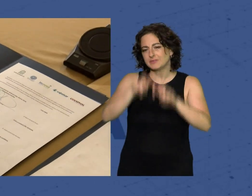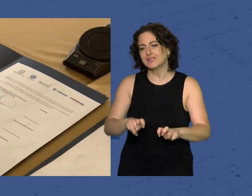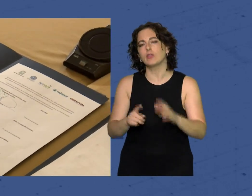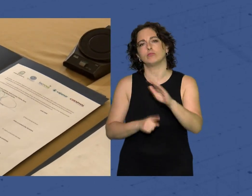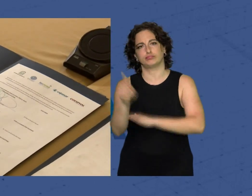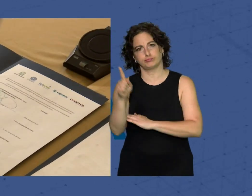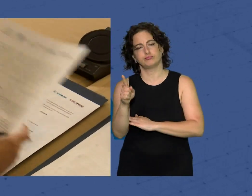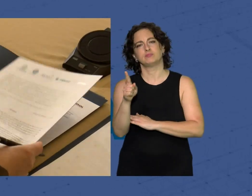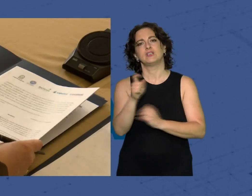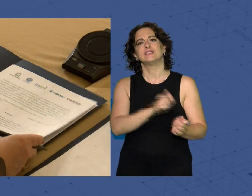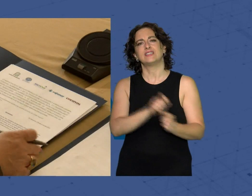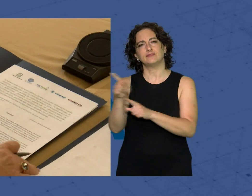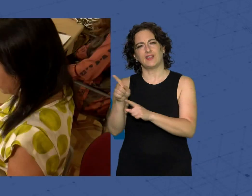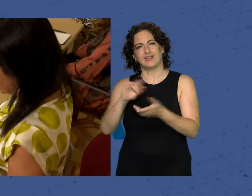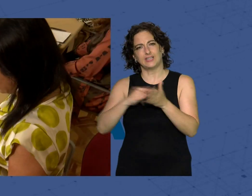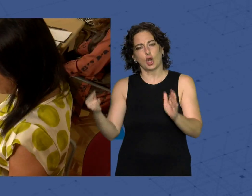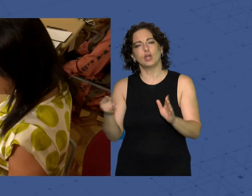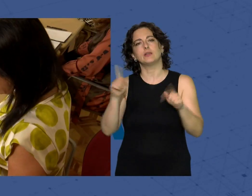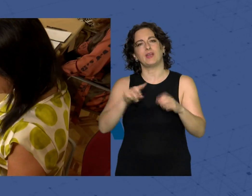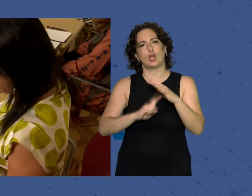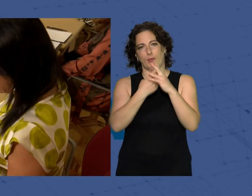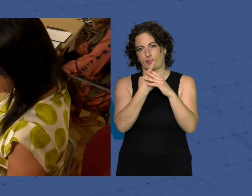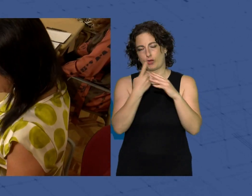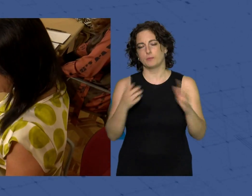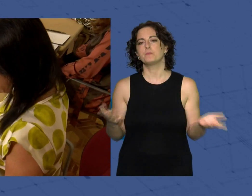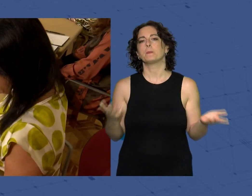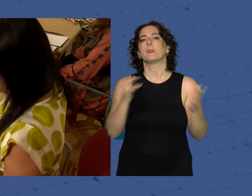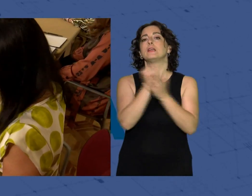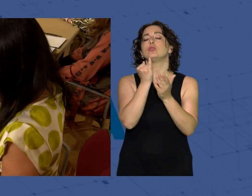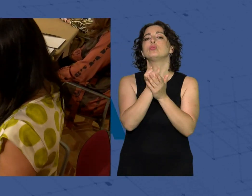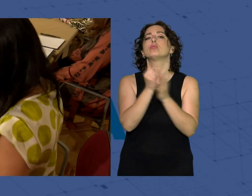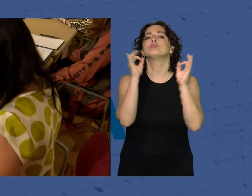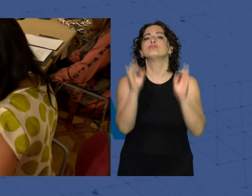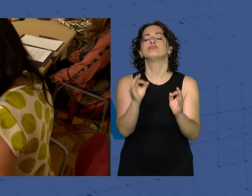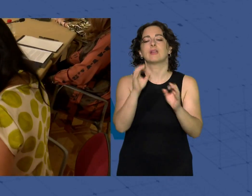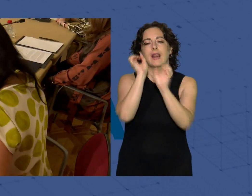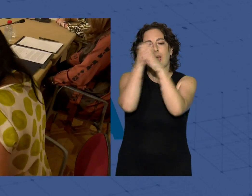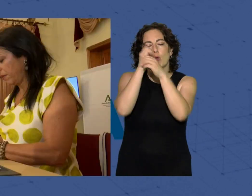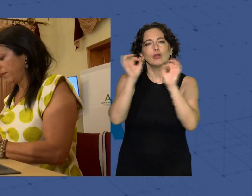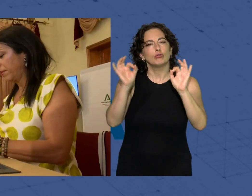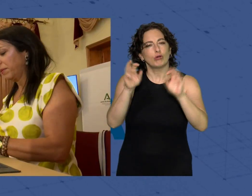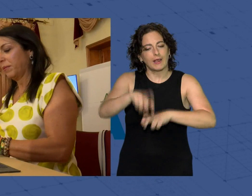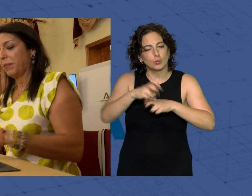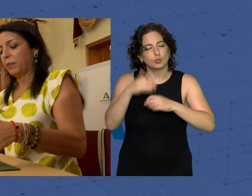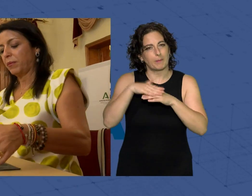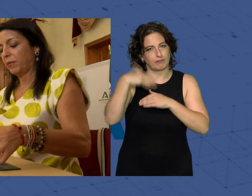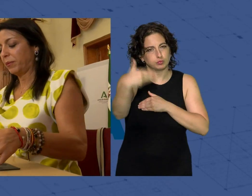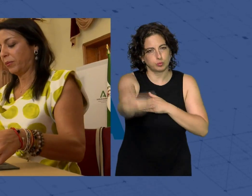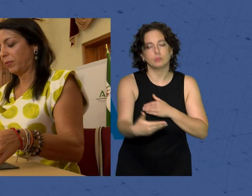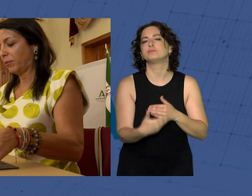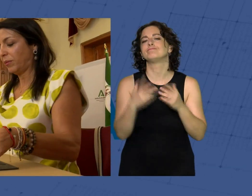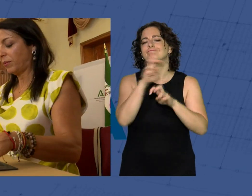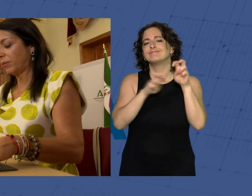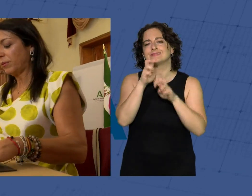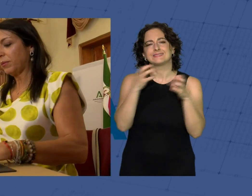transferencia de tecnología e innovación El instituto se convertirá en el laboratorio de la agricultura del futuro y buscará